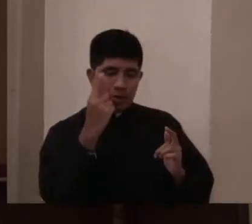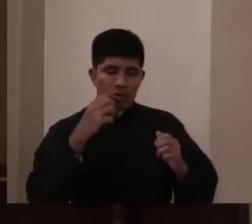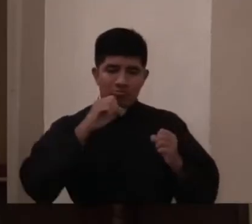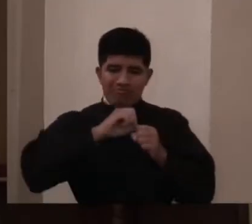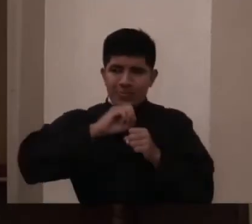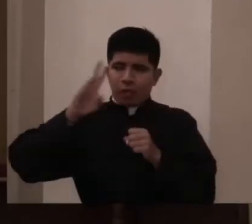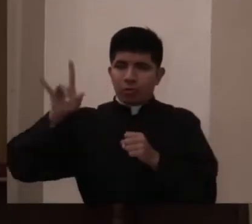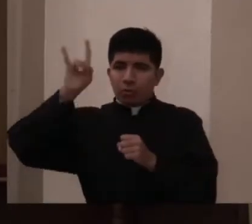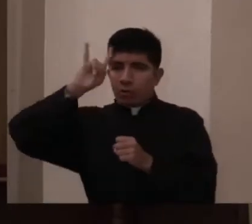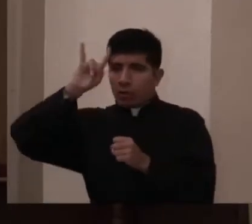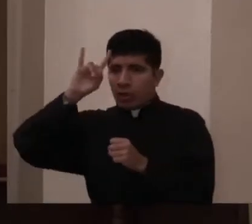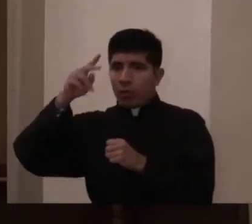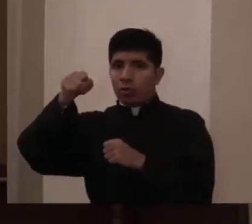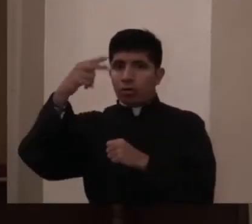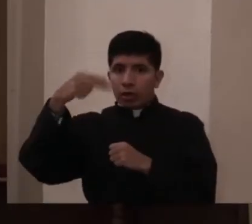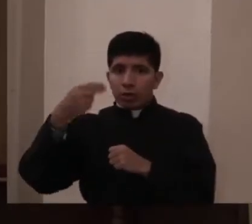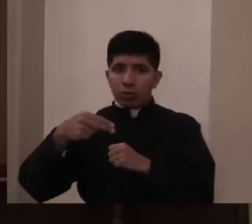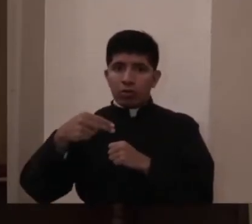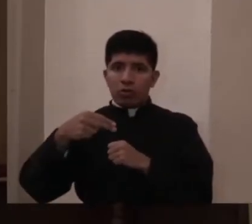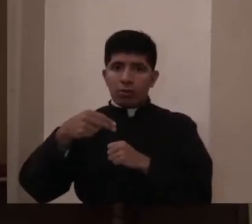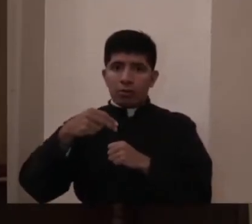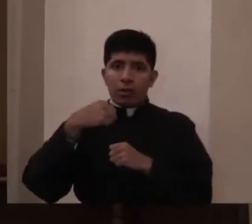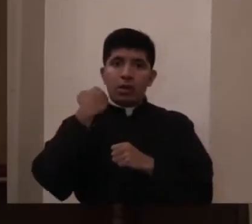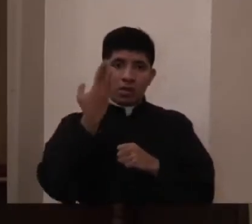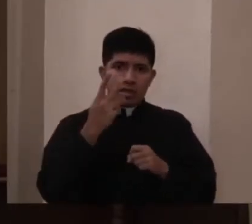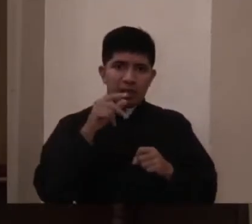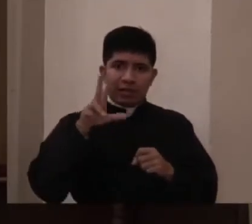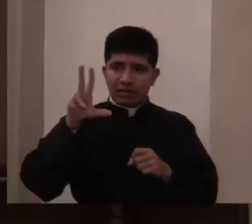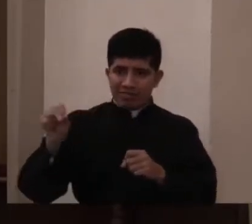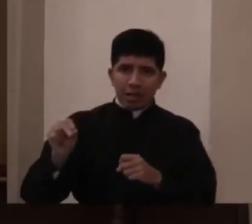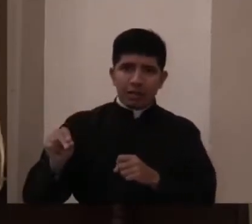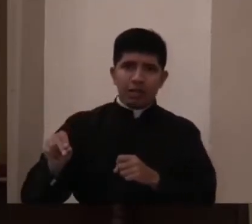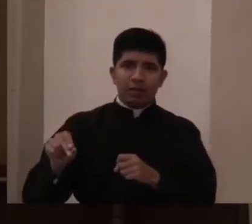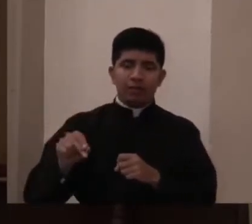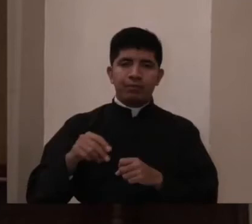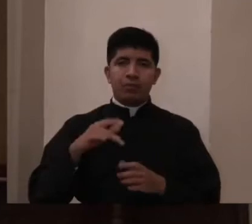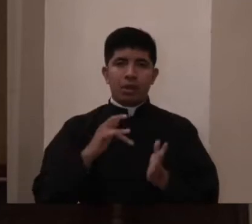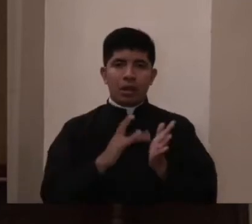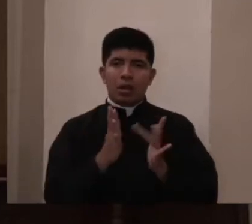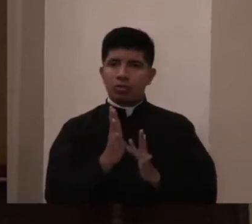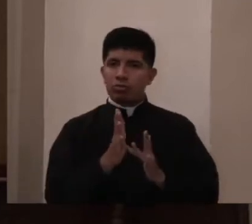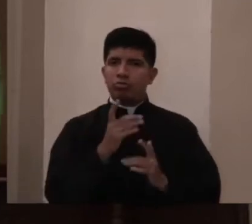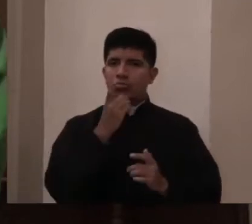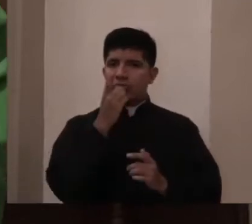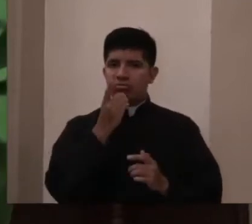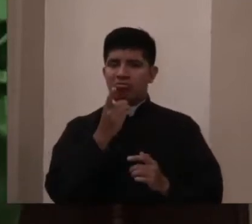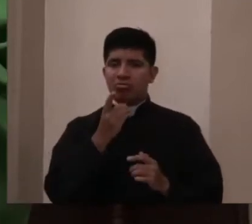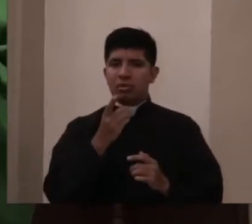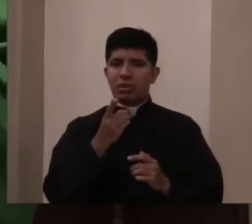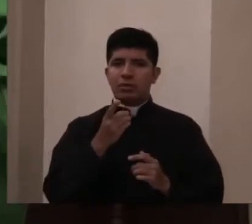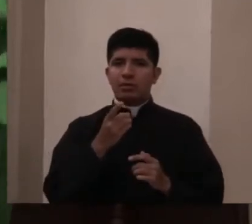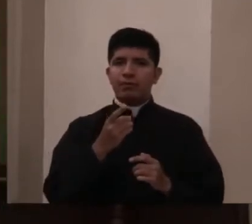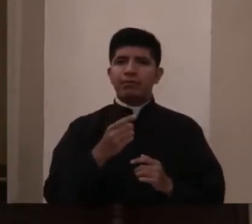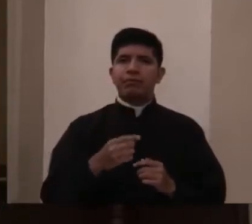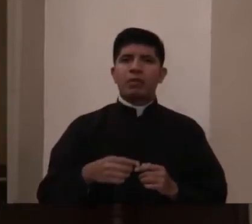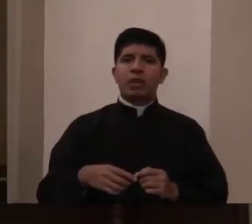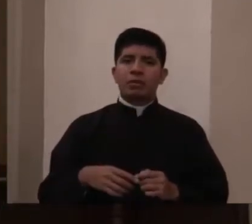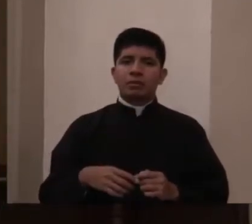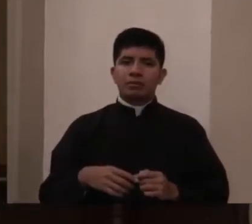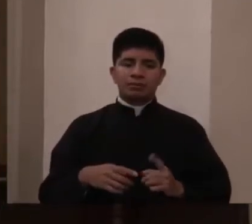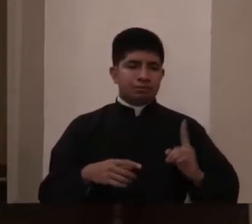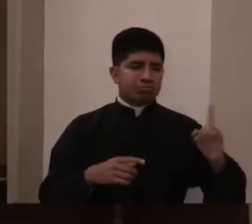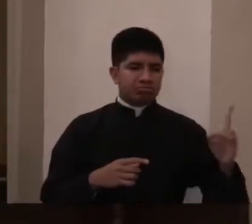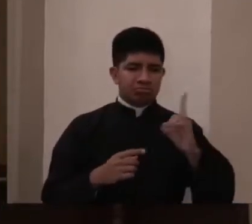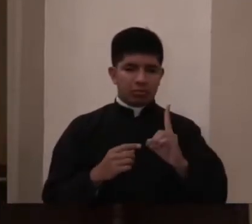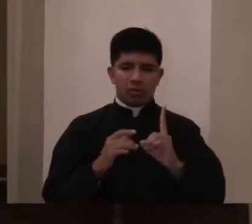¿Quieres entonces que lo detengamos? Nuestro Señor no le dice que no quiere ser celoso, pero la relación